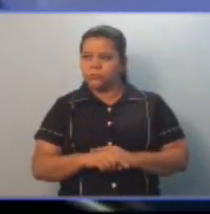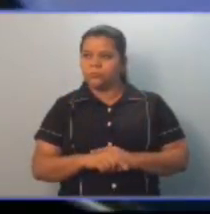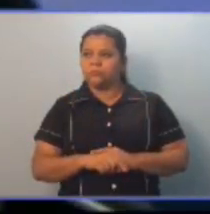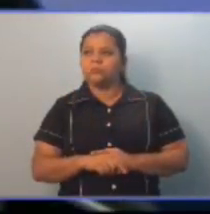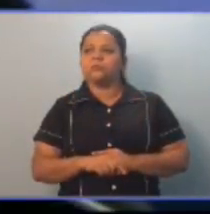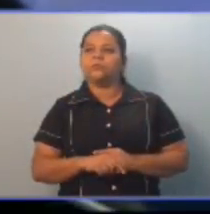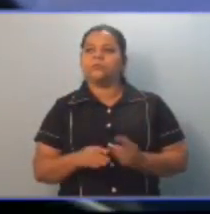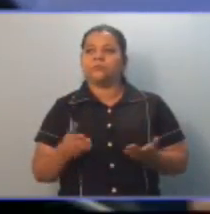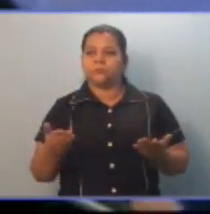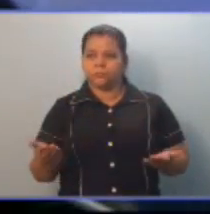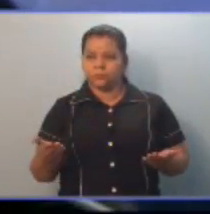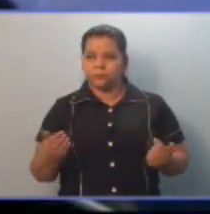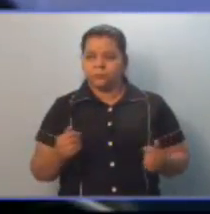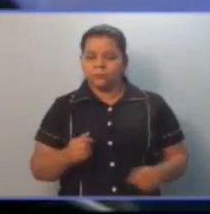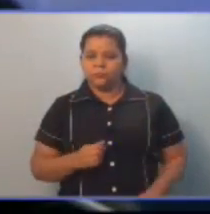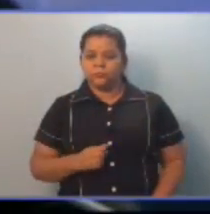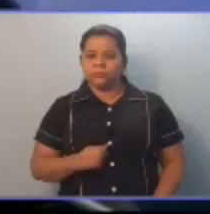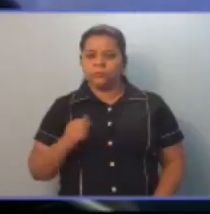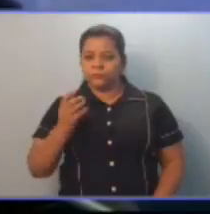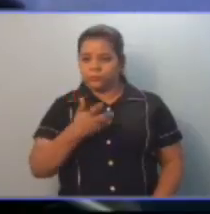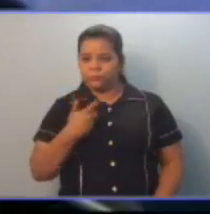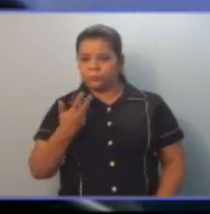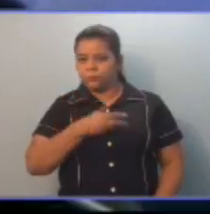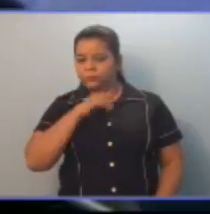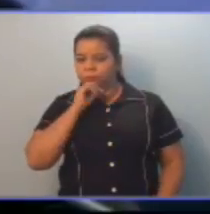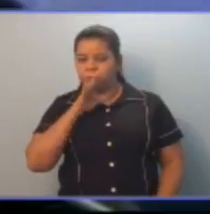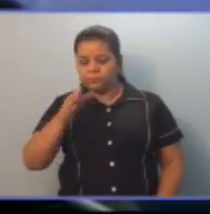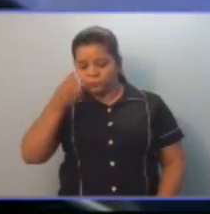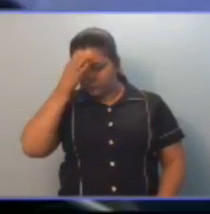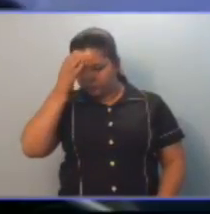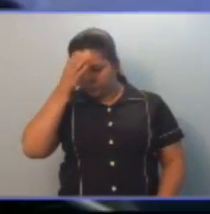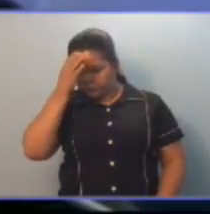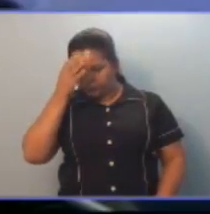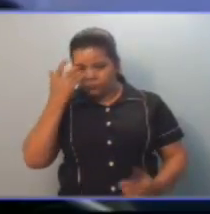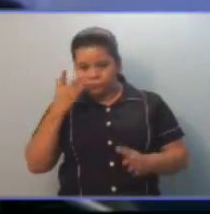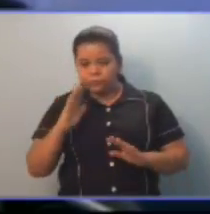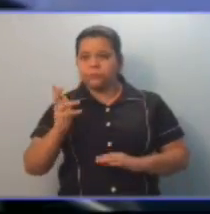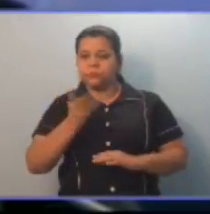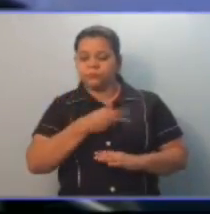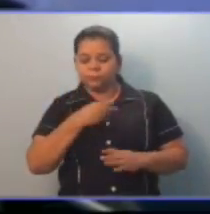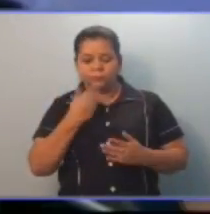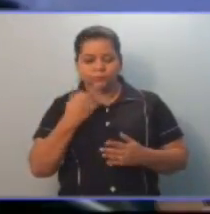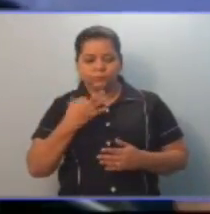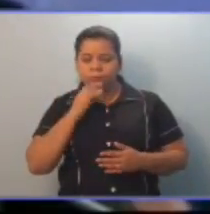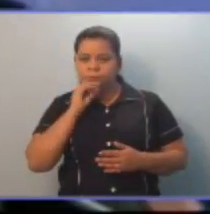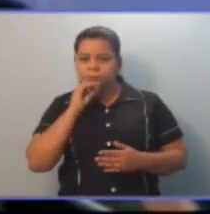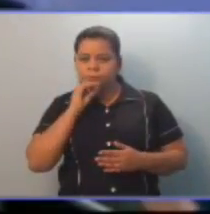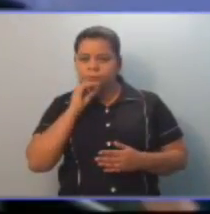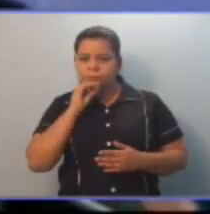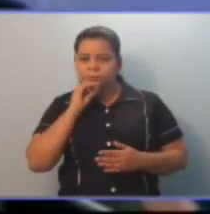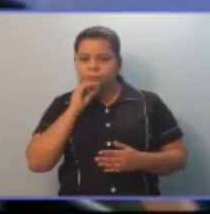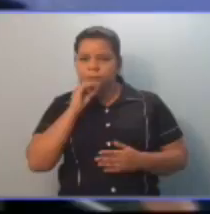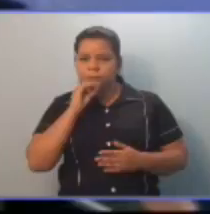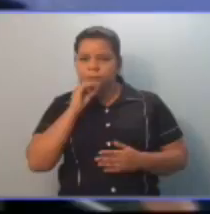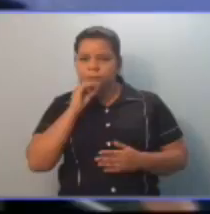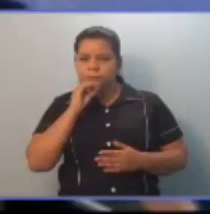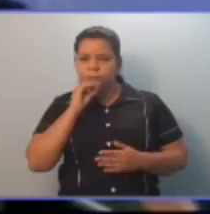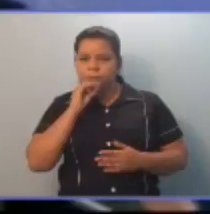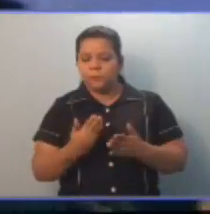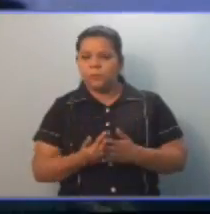Y es que cuando hablamos de los conceptos indeterminados, que hay que darles un contenido con base en